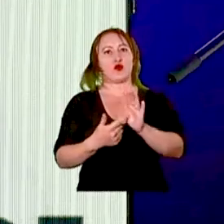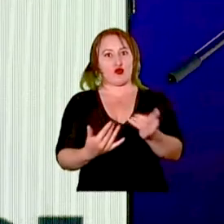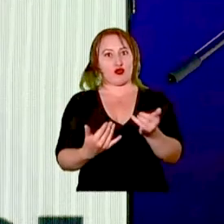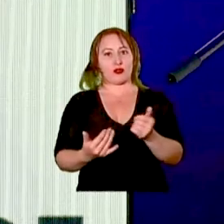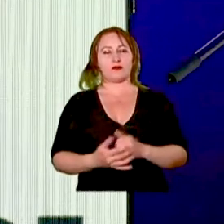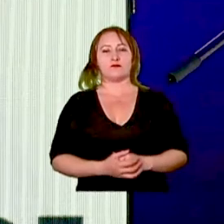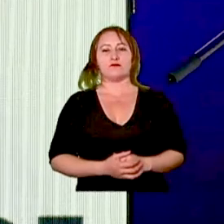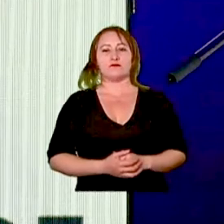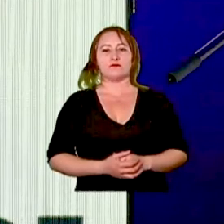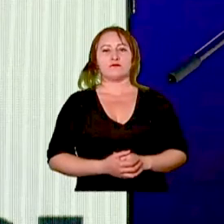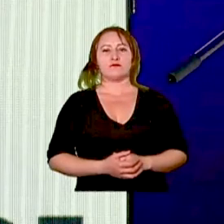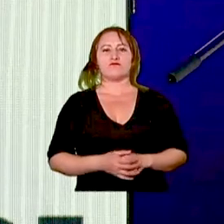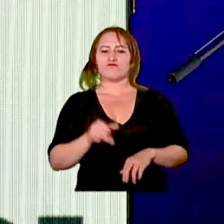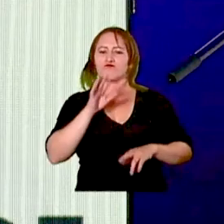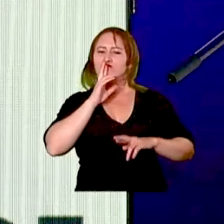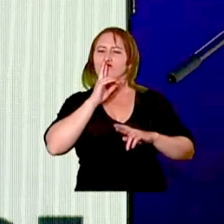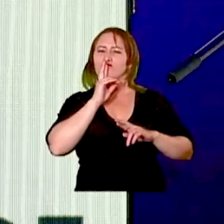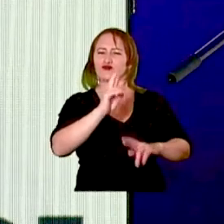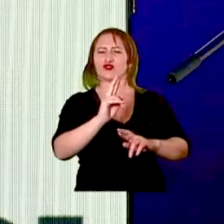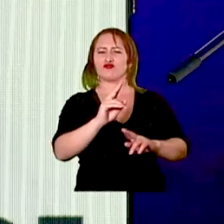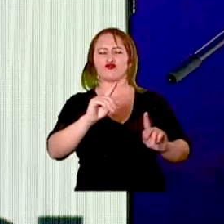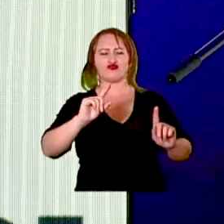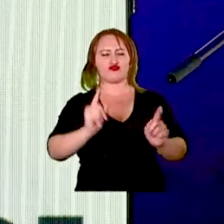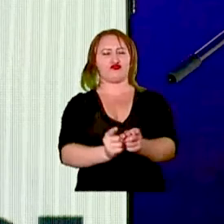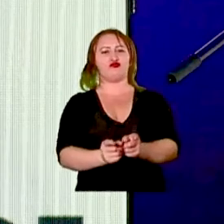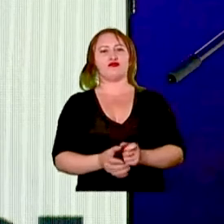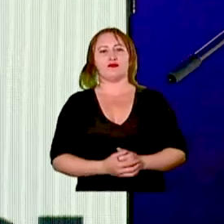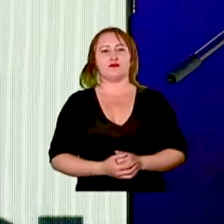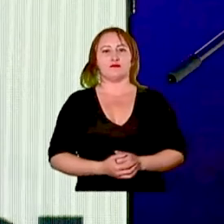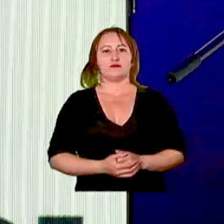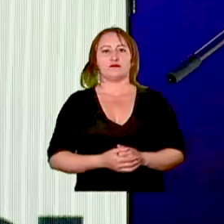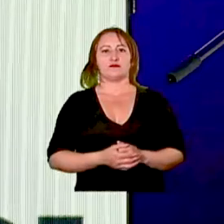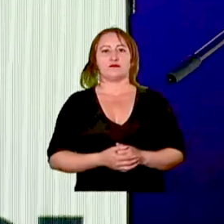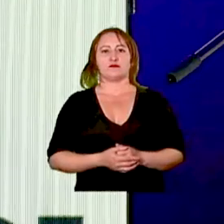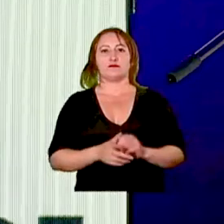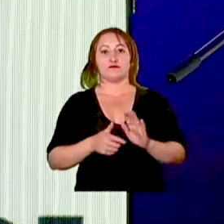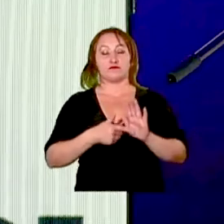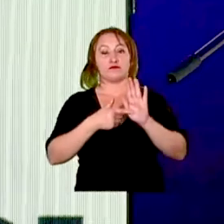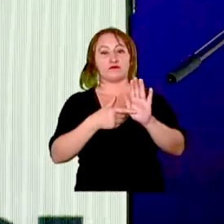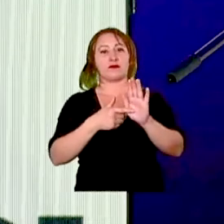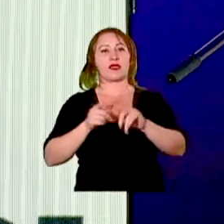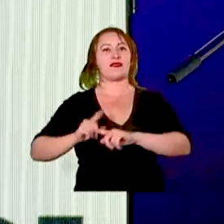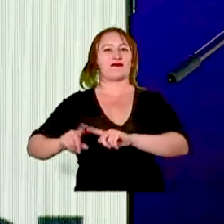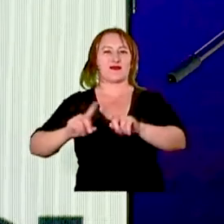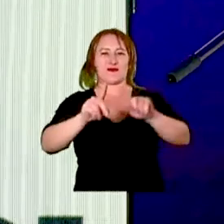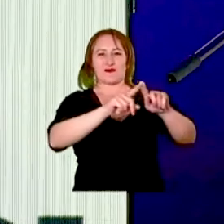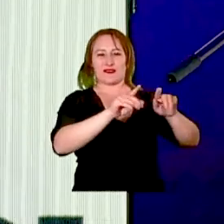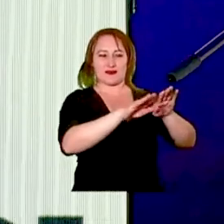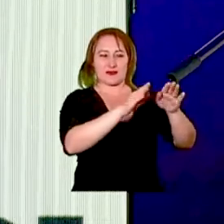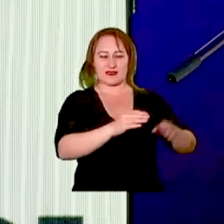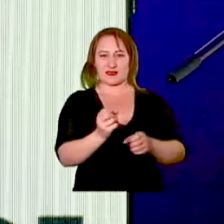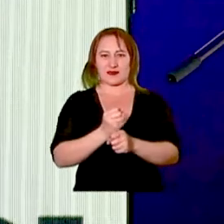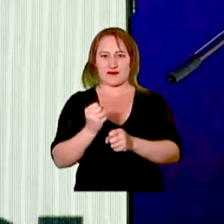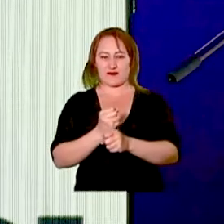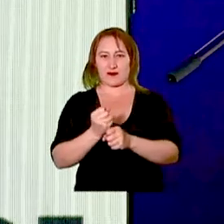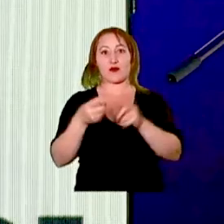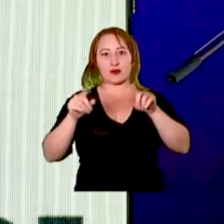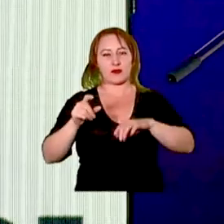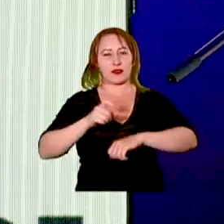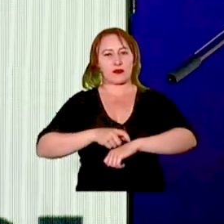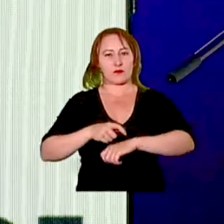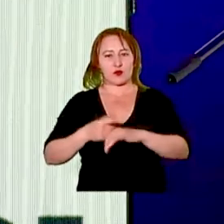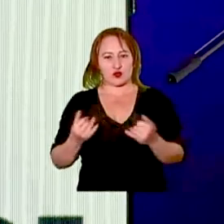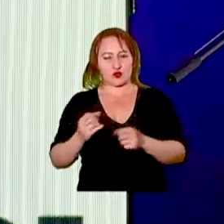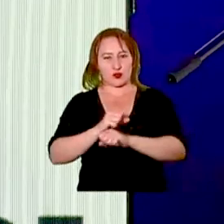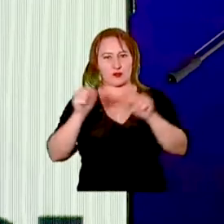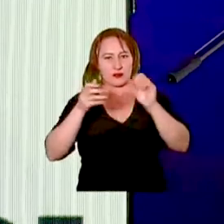hoy, nuestros resultados concretos que se van a exponer en diferentes mesas de trabajo y en diferentes momentos